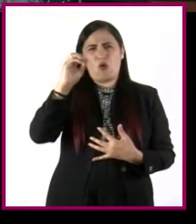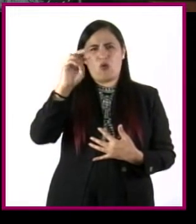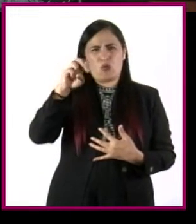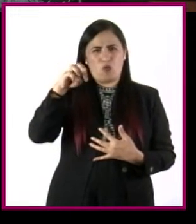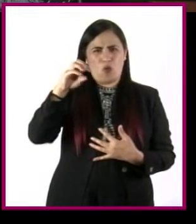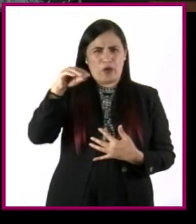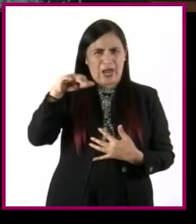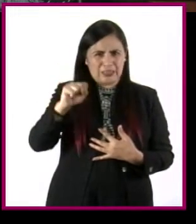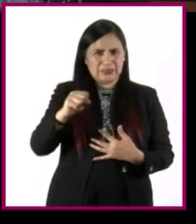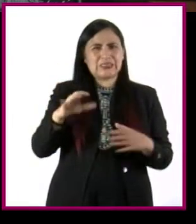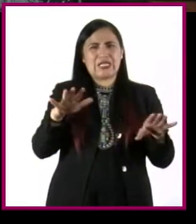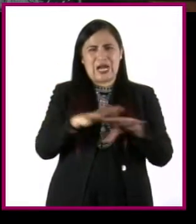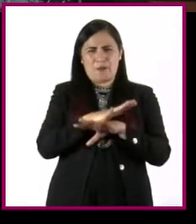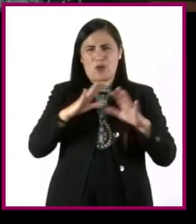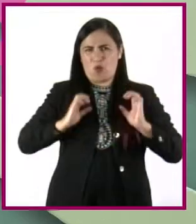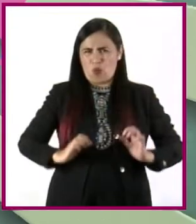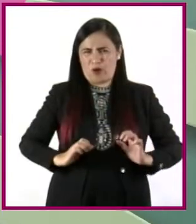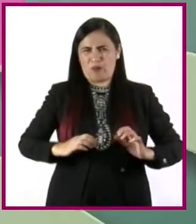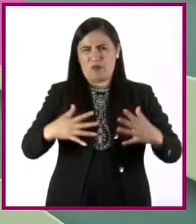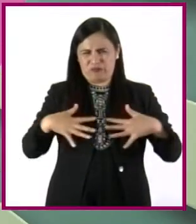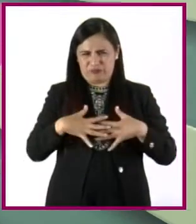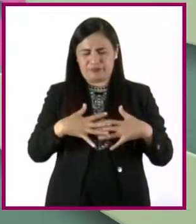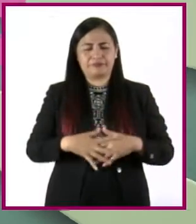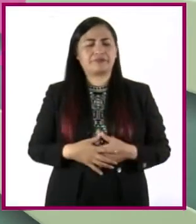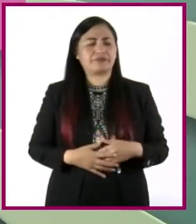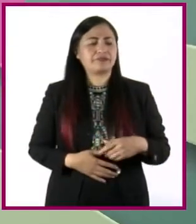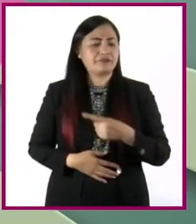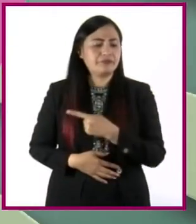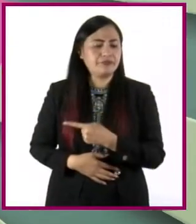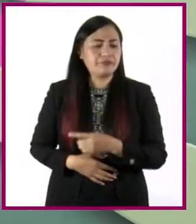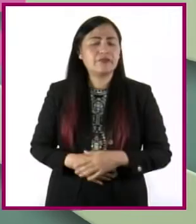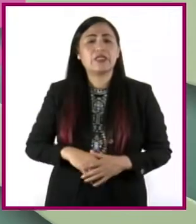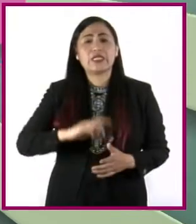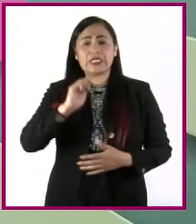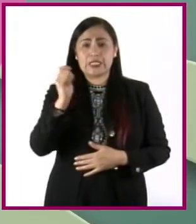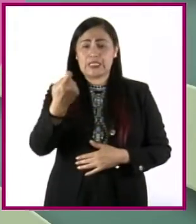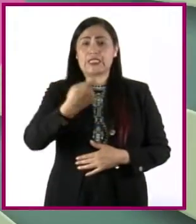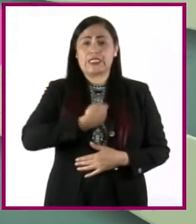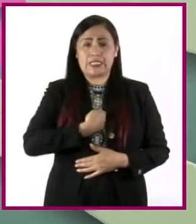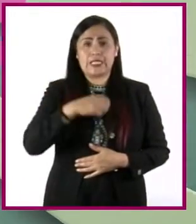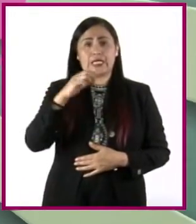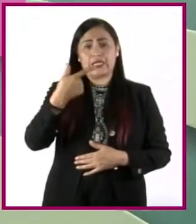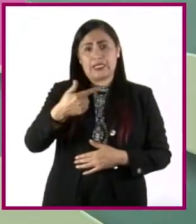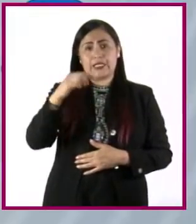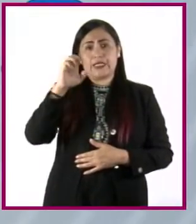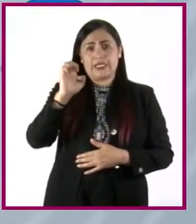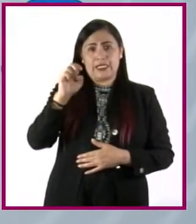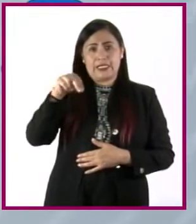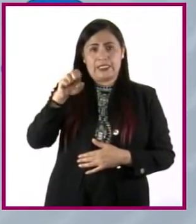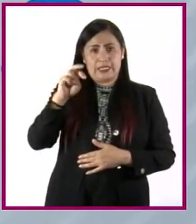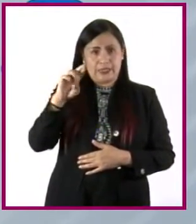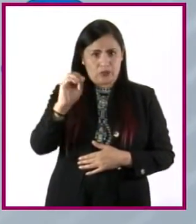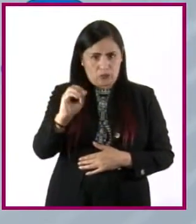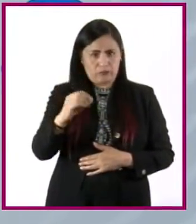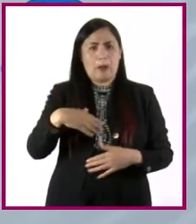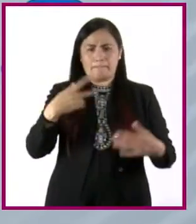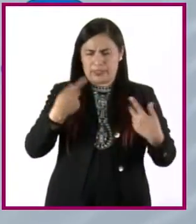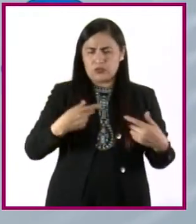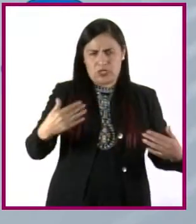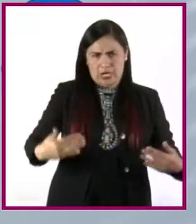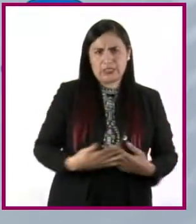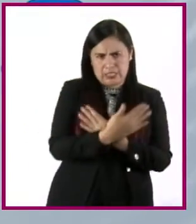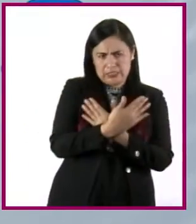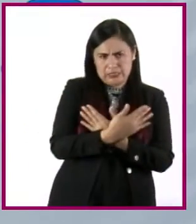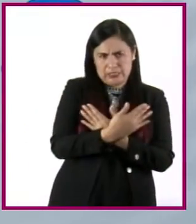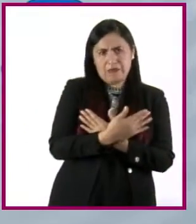puede servir. Identidad de género, vivencia individual del género, tal como cada persona la siente y que puede o no